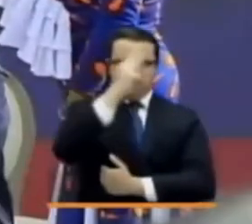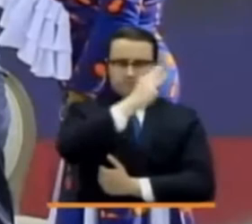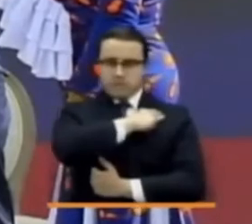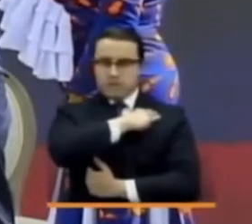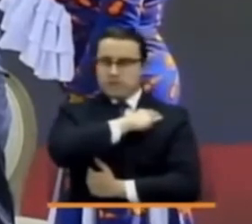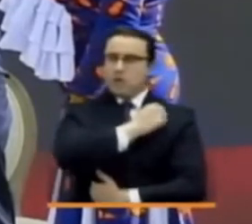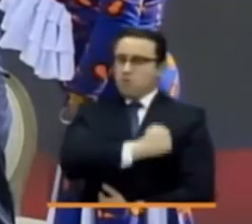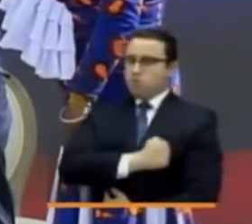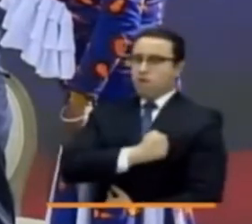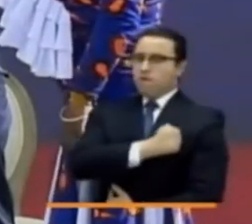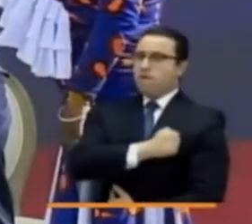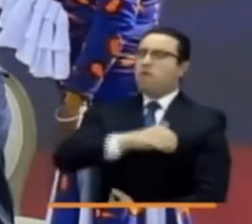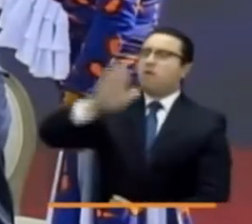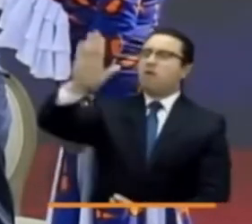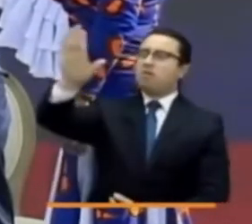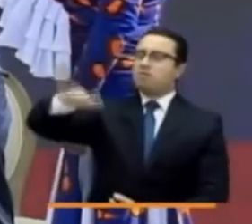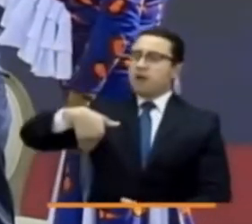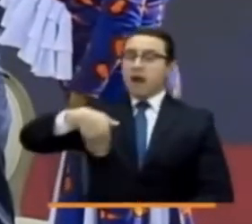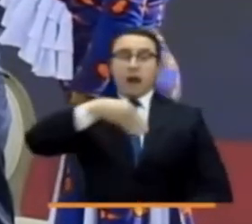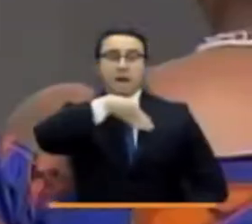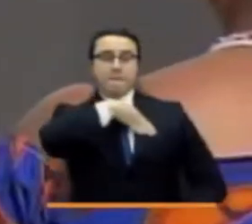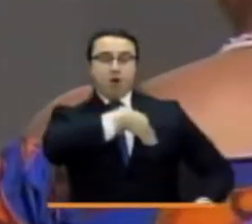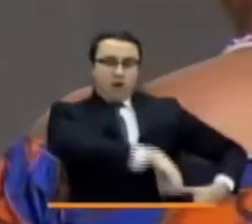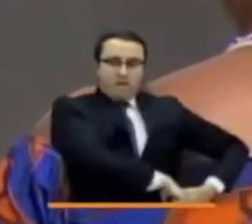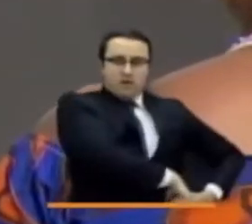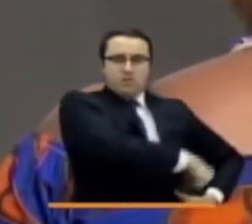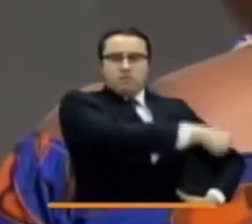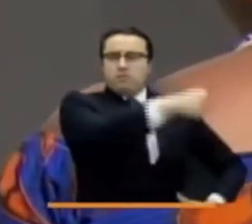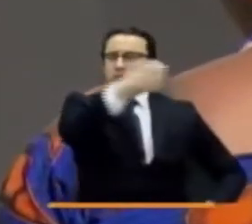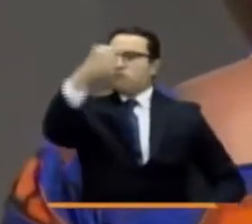traer la espada de Bolívar.